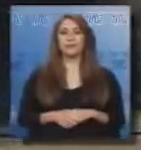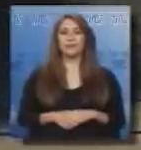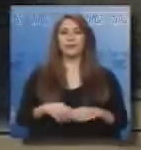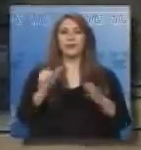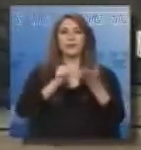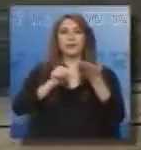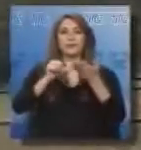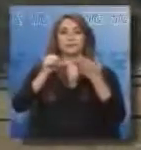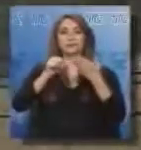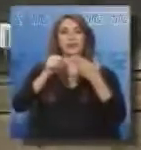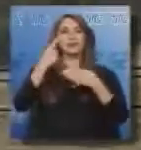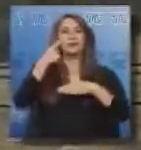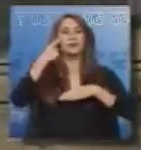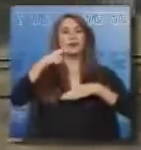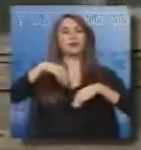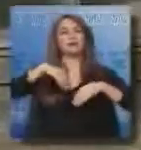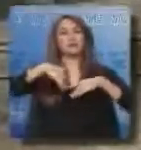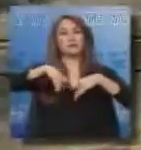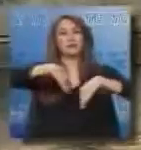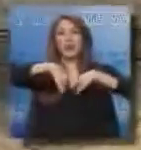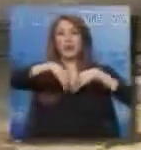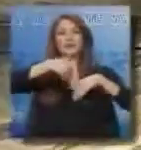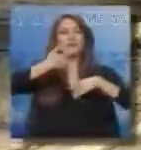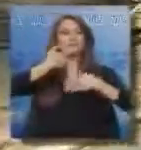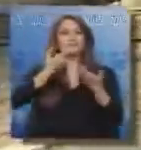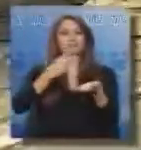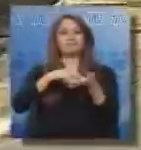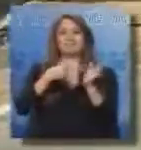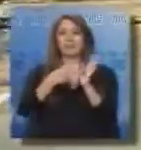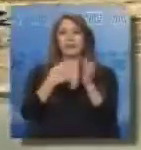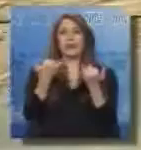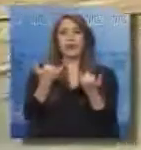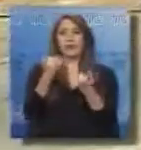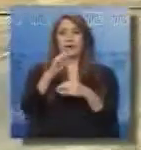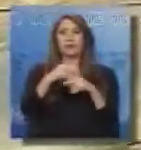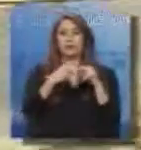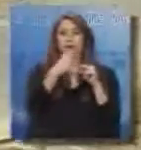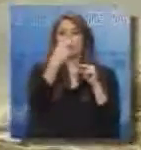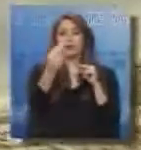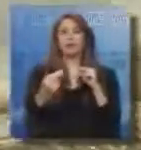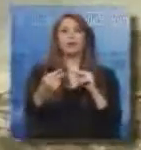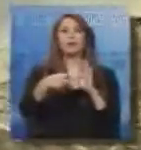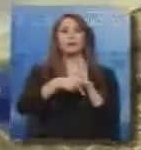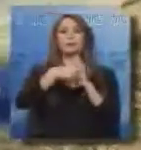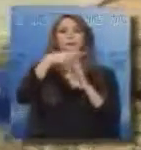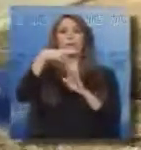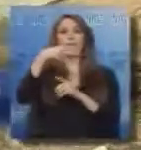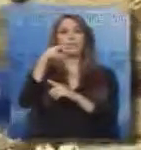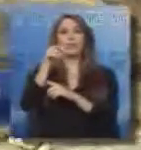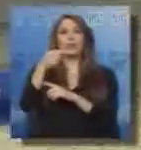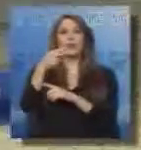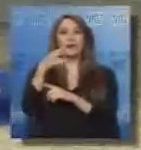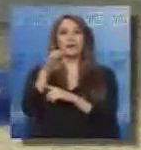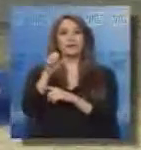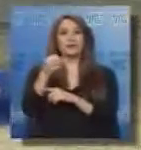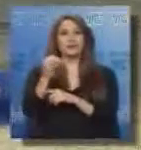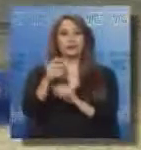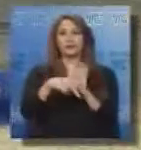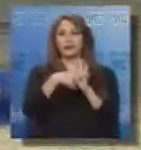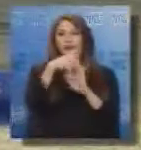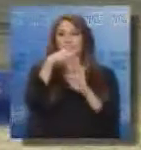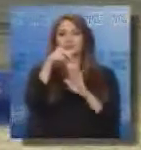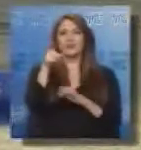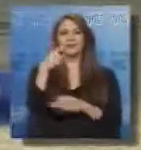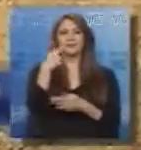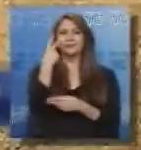El Ministerio de Transporte y Obras Públicas aumentó el grosor de este paso elevado de Progreso en la carretera Guayaquil-Santa Elena. Se habían